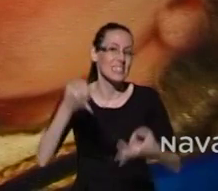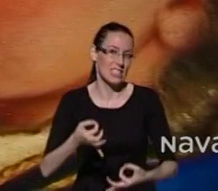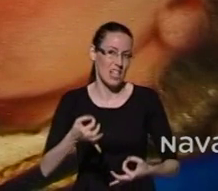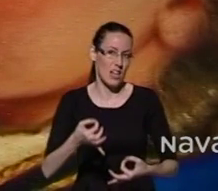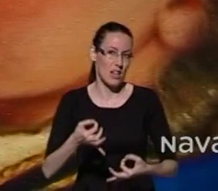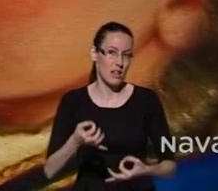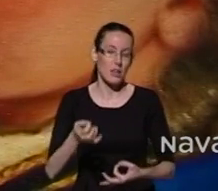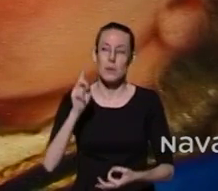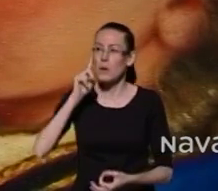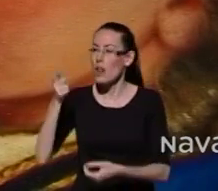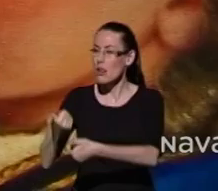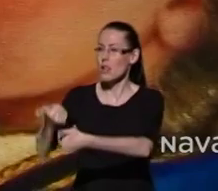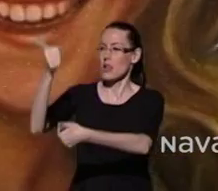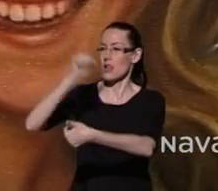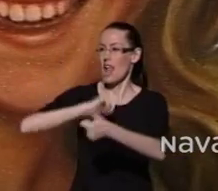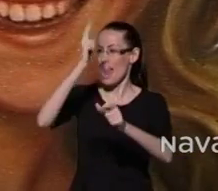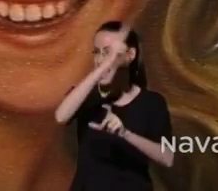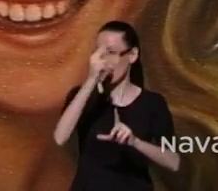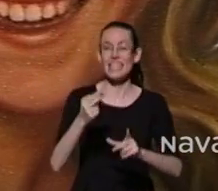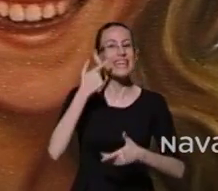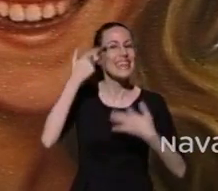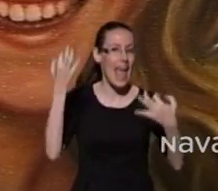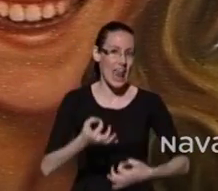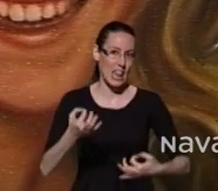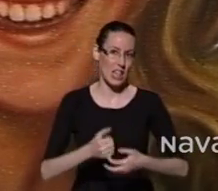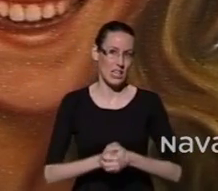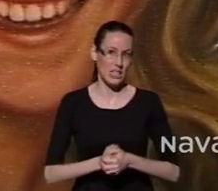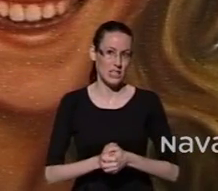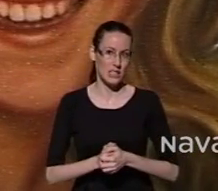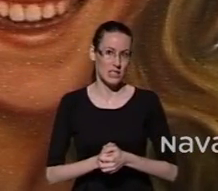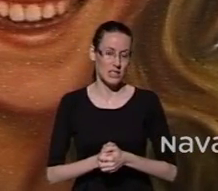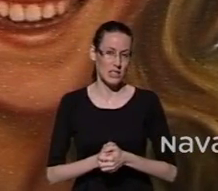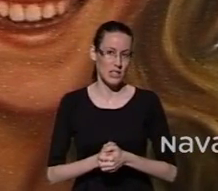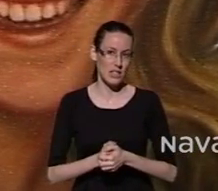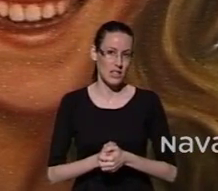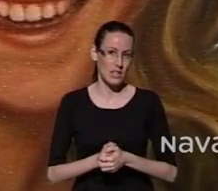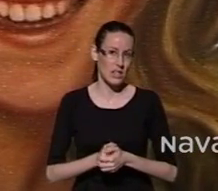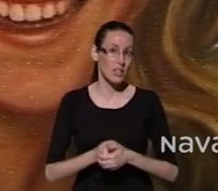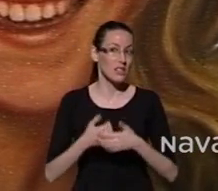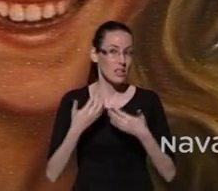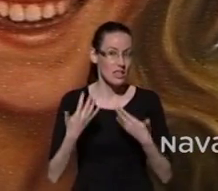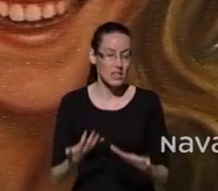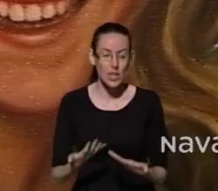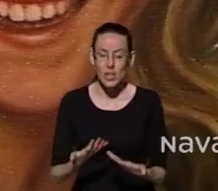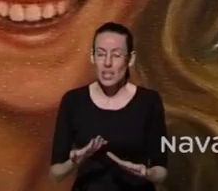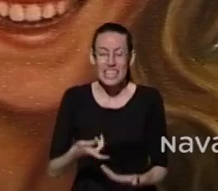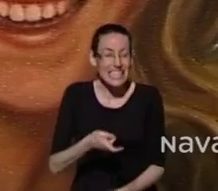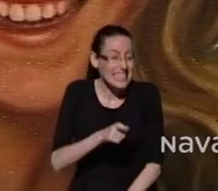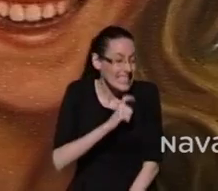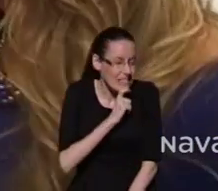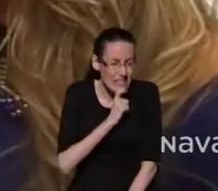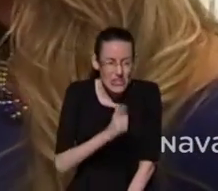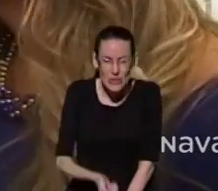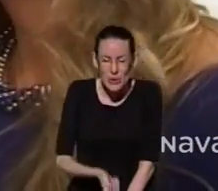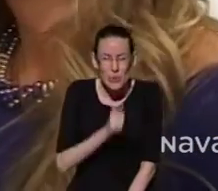en la realidad. Para pintar algo realista, te basas en la realidad y son tan complicados por eso,